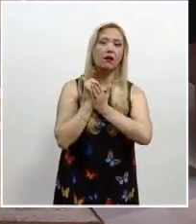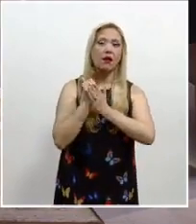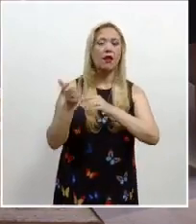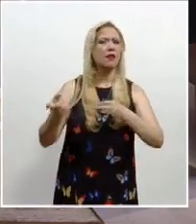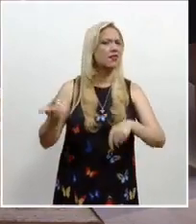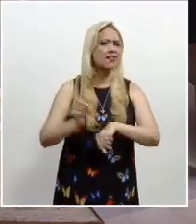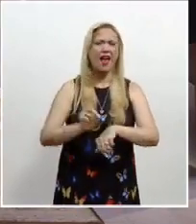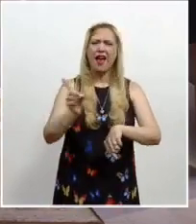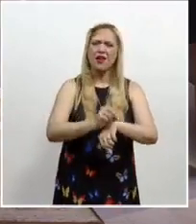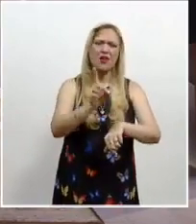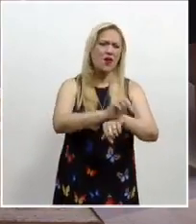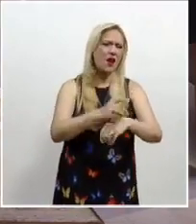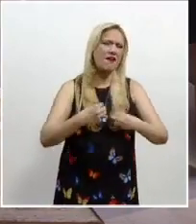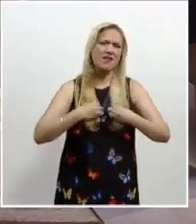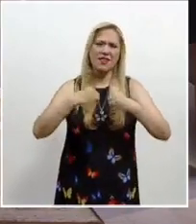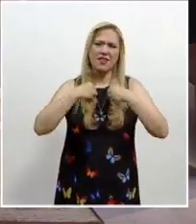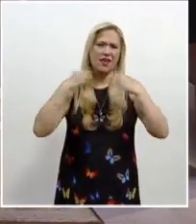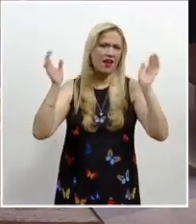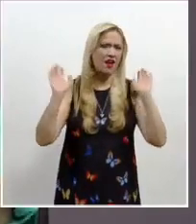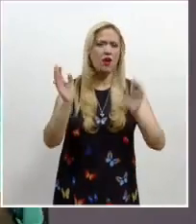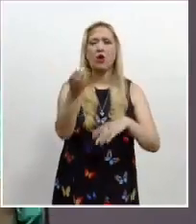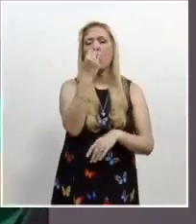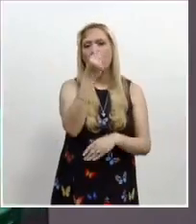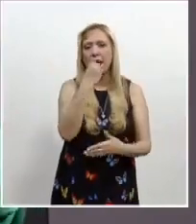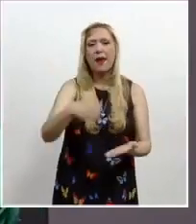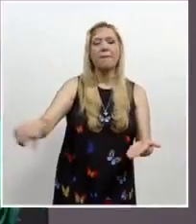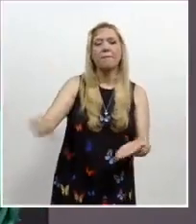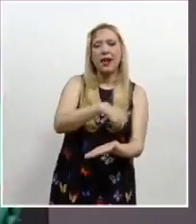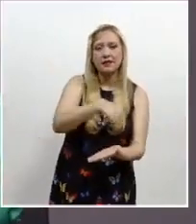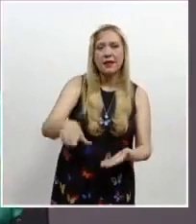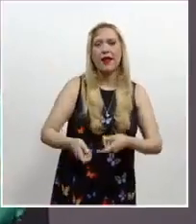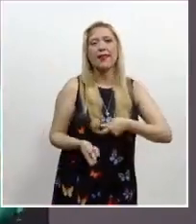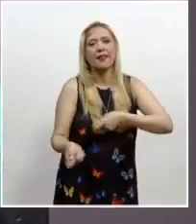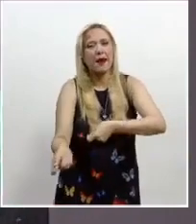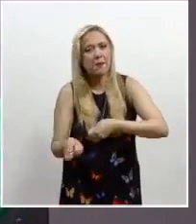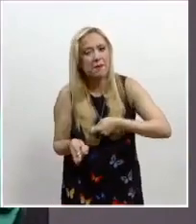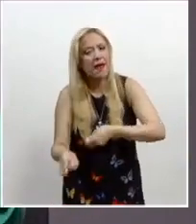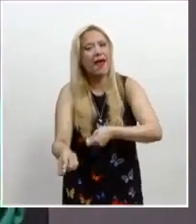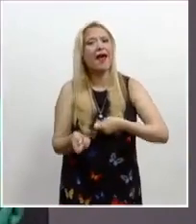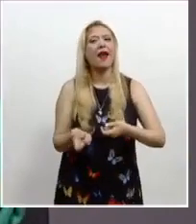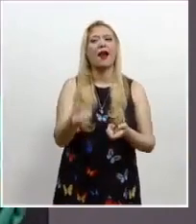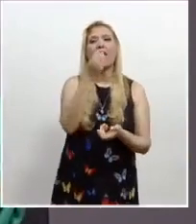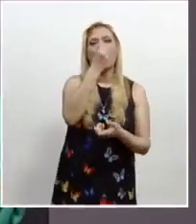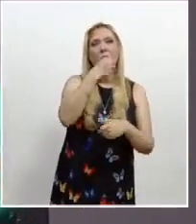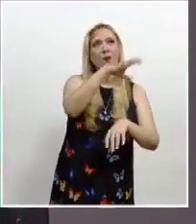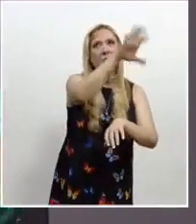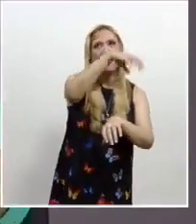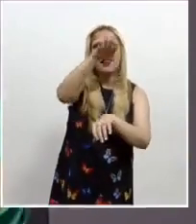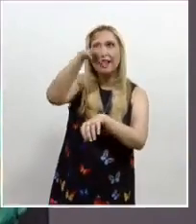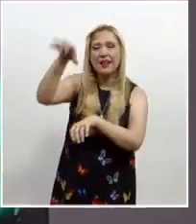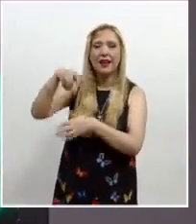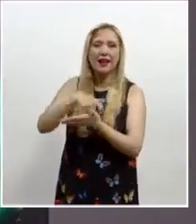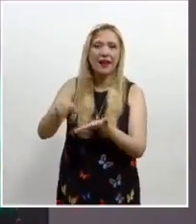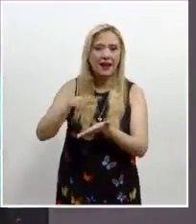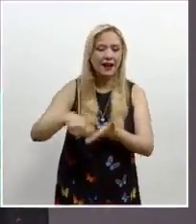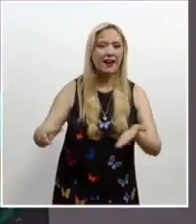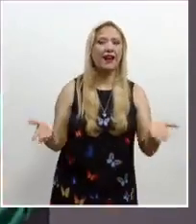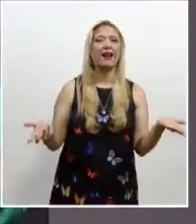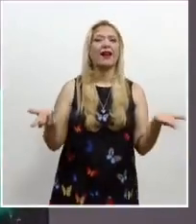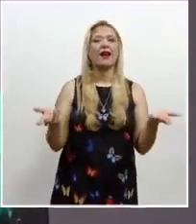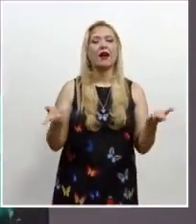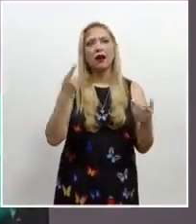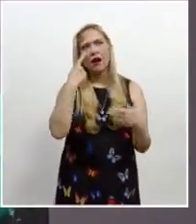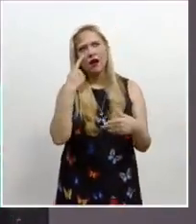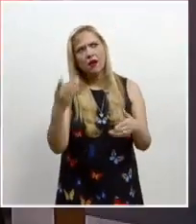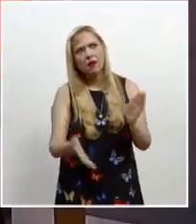cotidiana. Esos son los cuidados también. Comer, planchar, trapear, surtir la despensa, estar al tanto de quién entra, quién